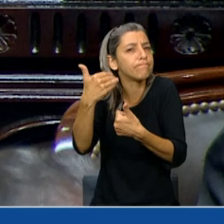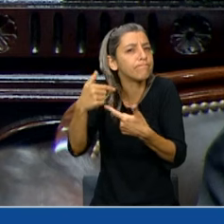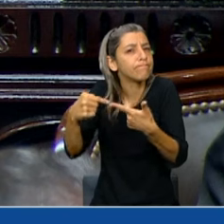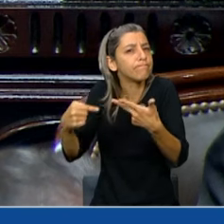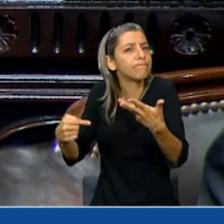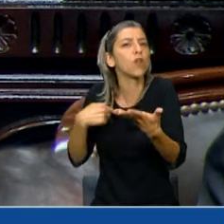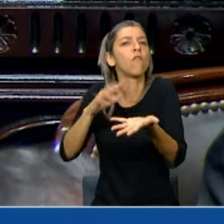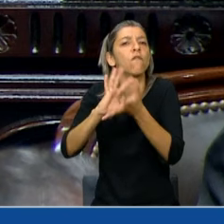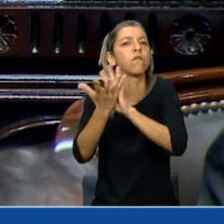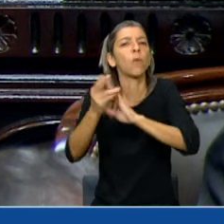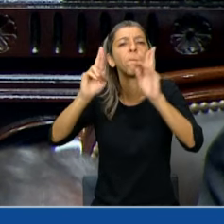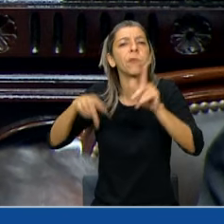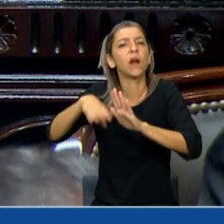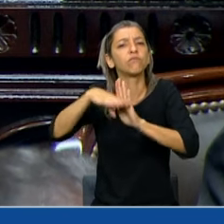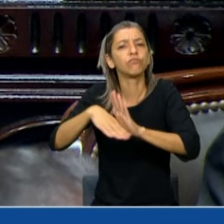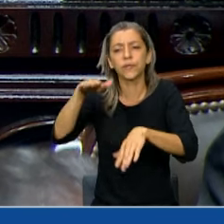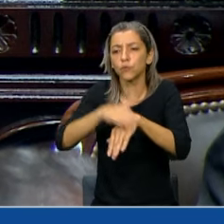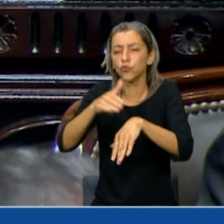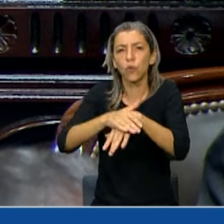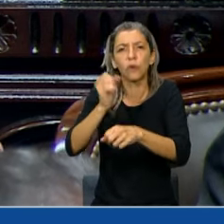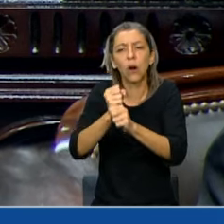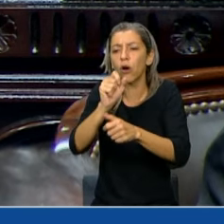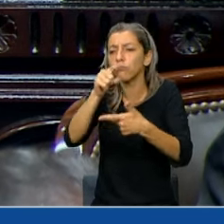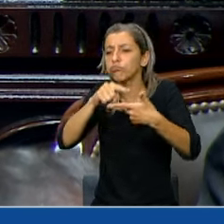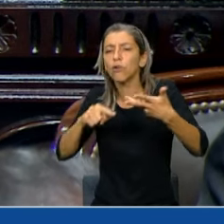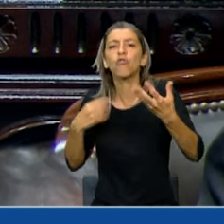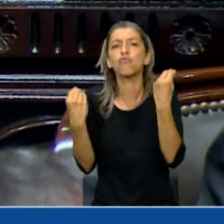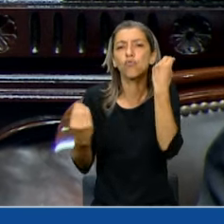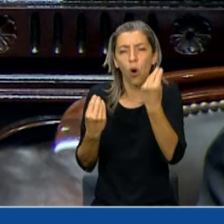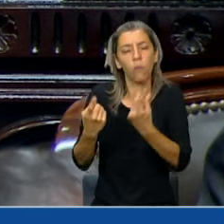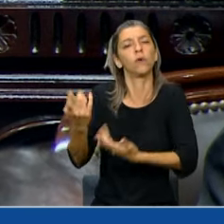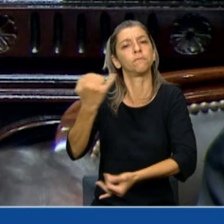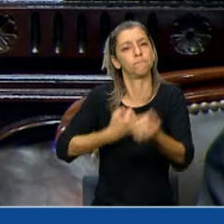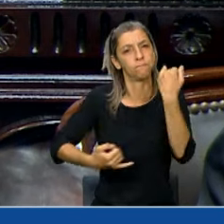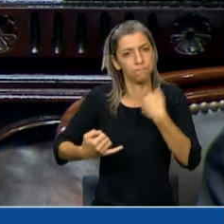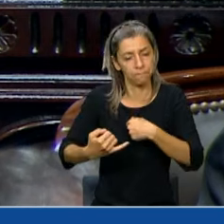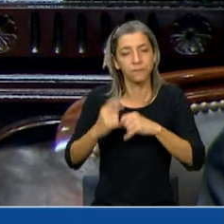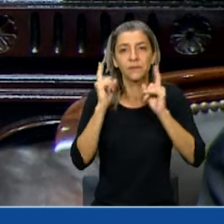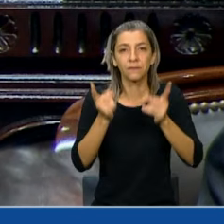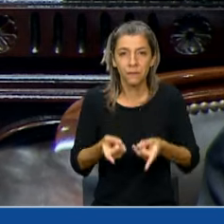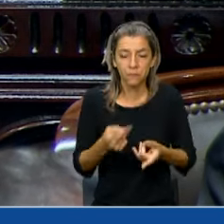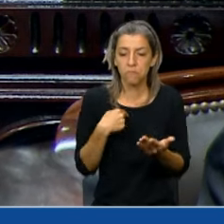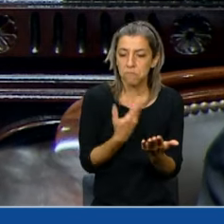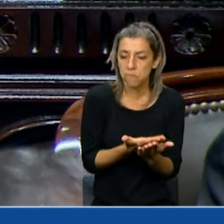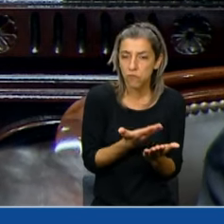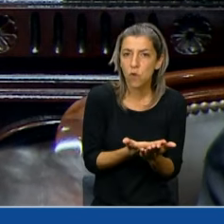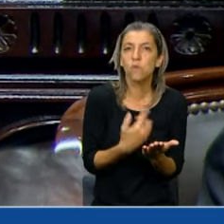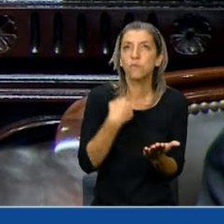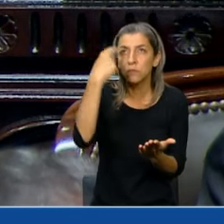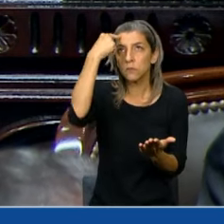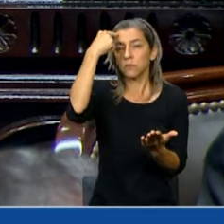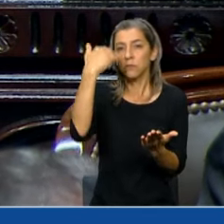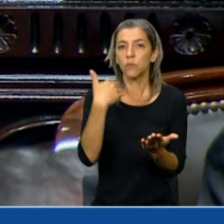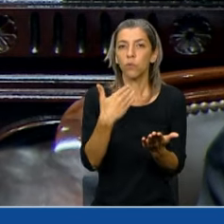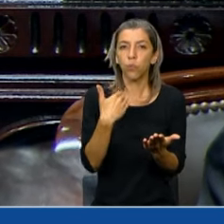de plan y Asimismo según planteamos se podía promover una